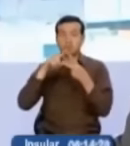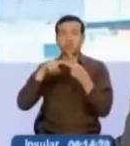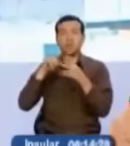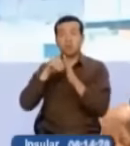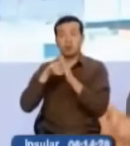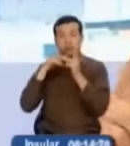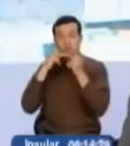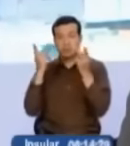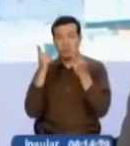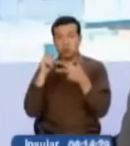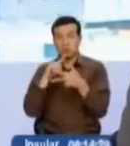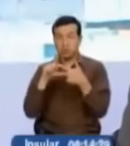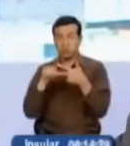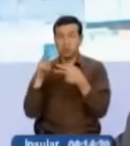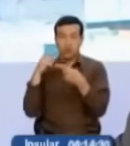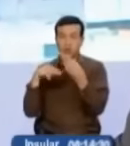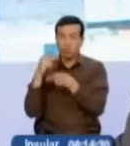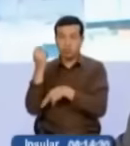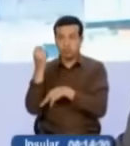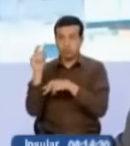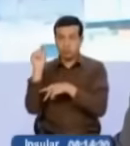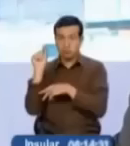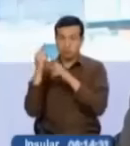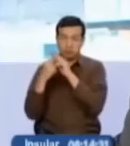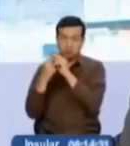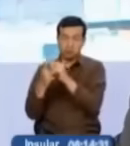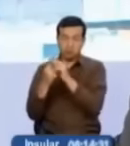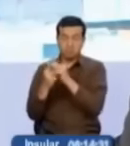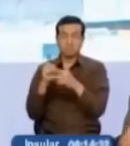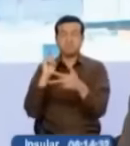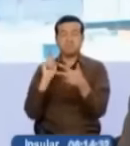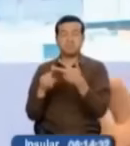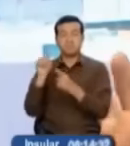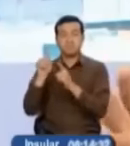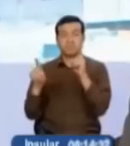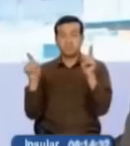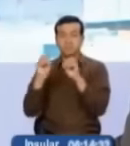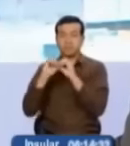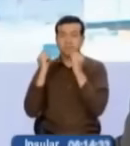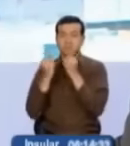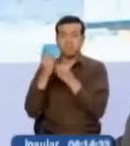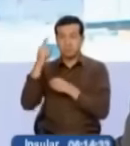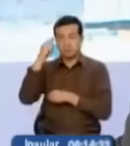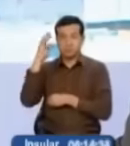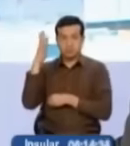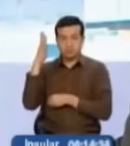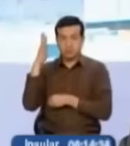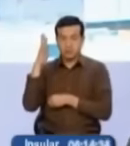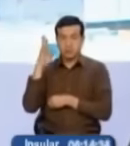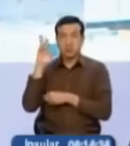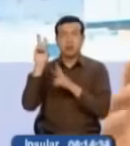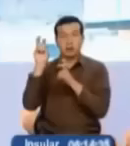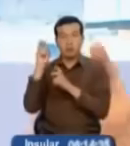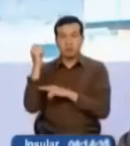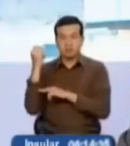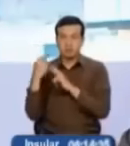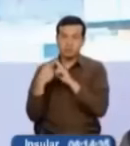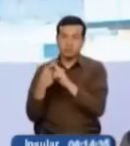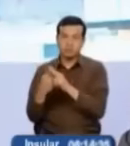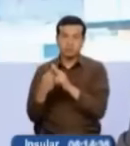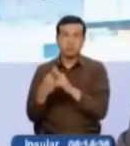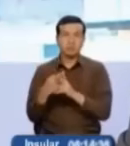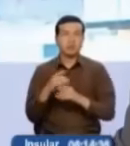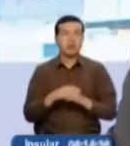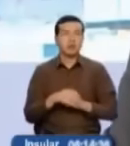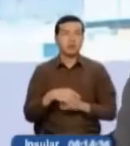públicos que hacen microcrédito y por algunas organizaciones no gubernamentales especializadas en crédito. Javier,